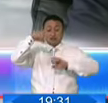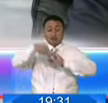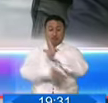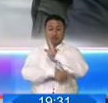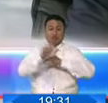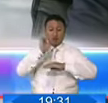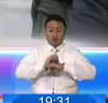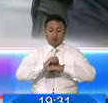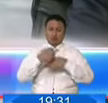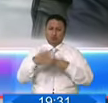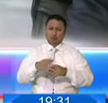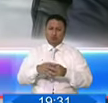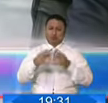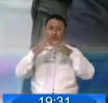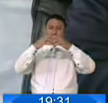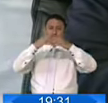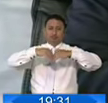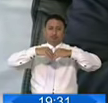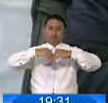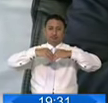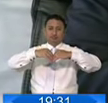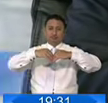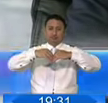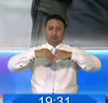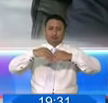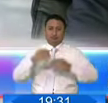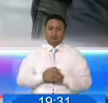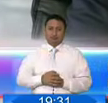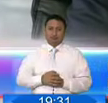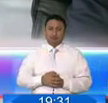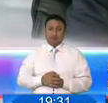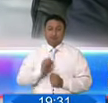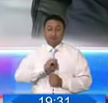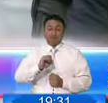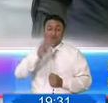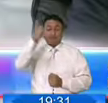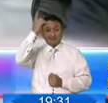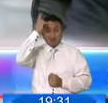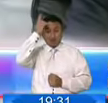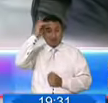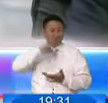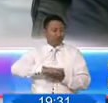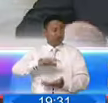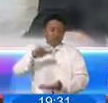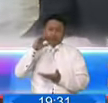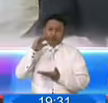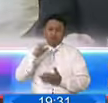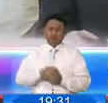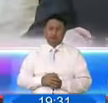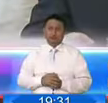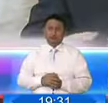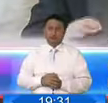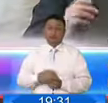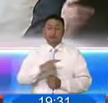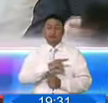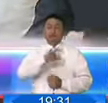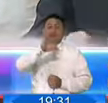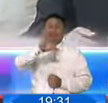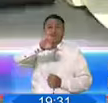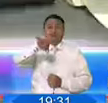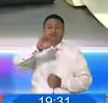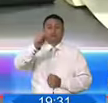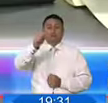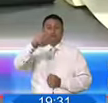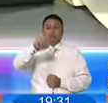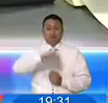muy golpeado muy debilitada en sus estructuras dejadas recuerda proyectos